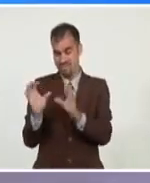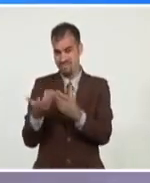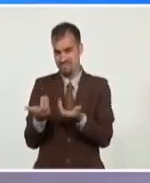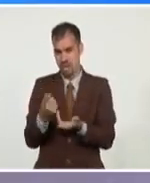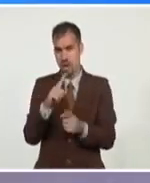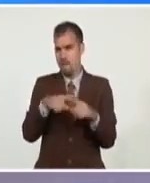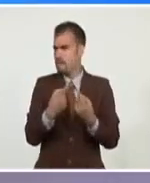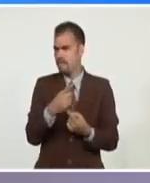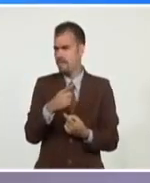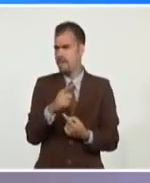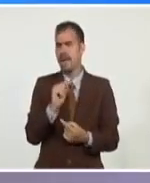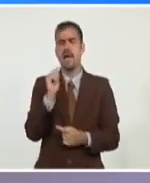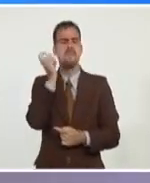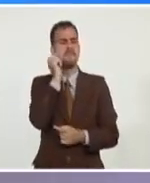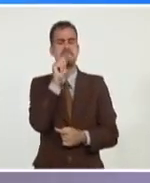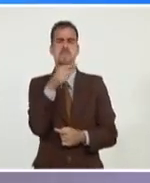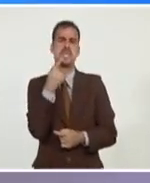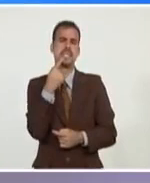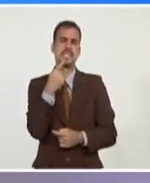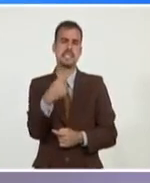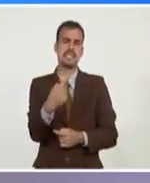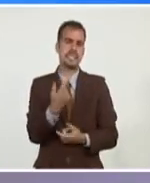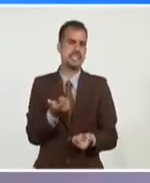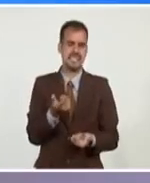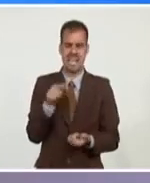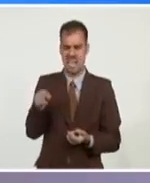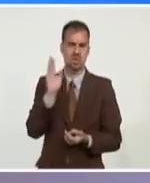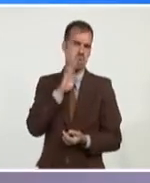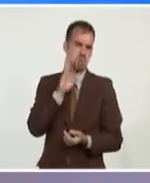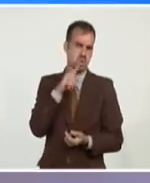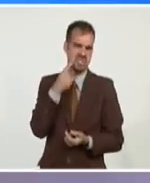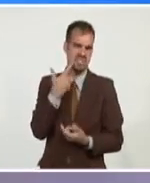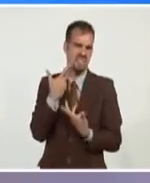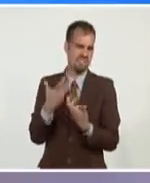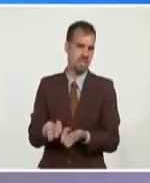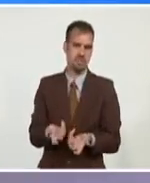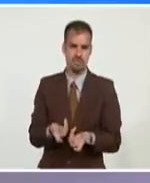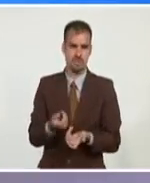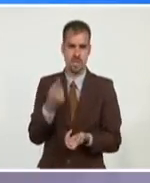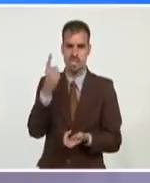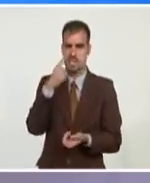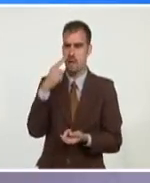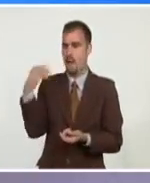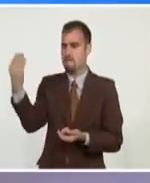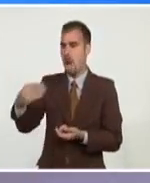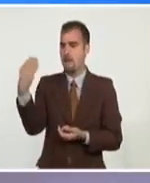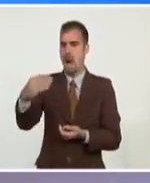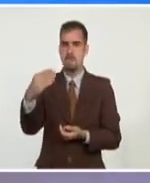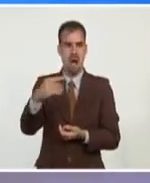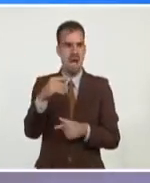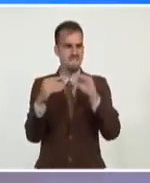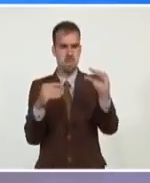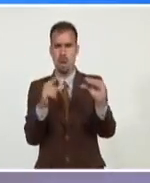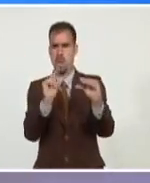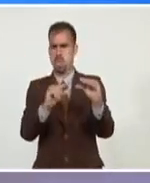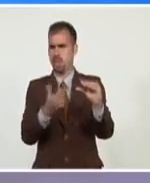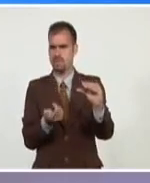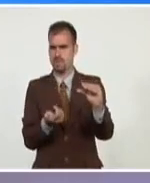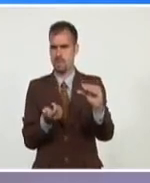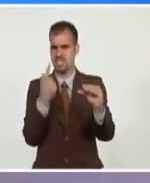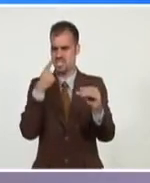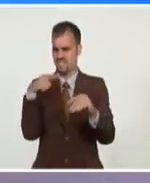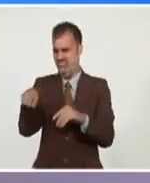afirmado, no tan públicamente, que son marginales, que reciben más dinero que ella, porque San Isidro y Otero se les han ido muy